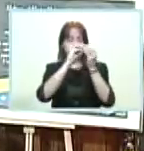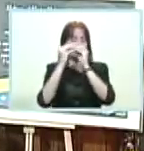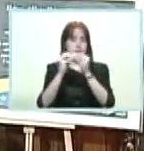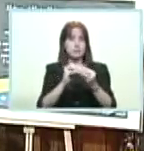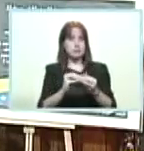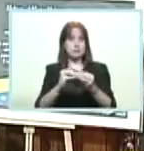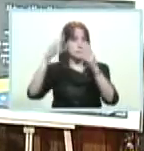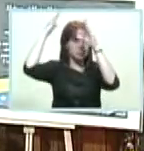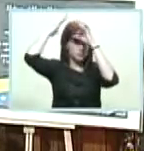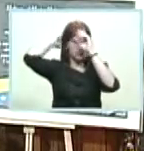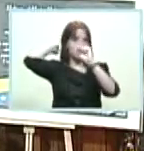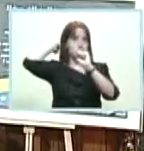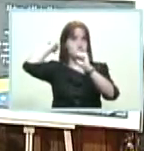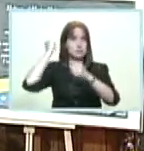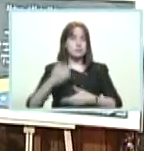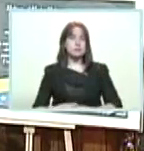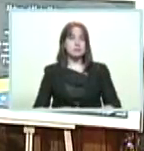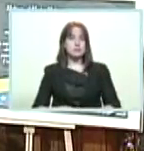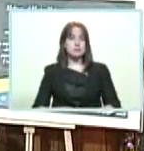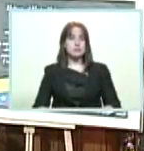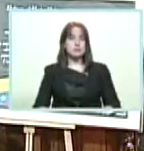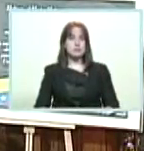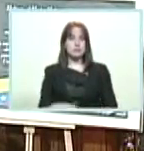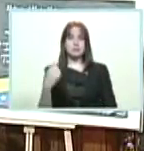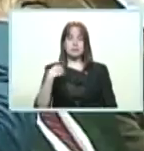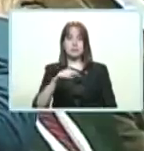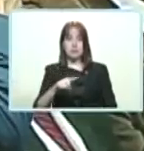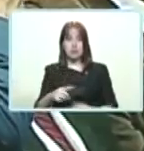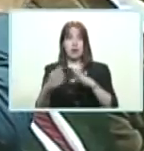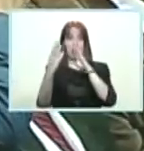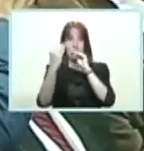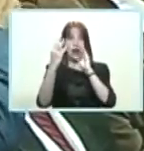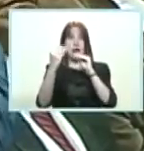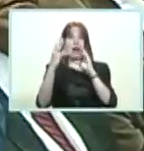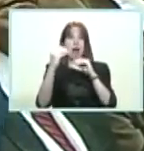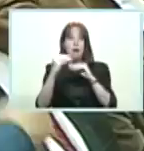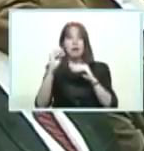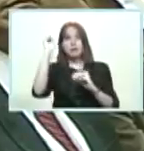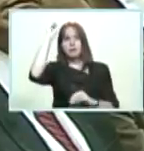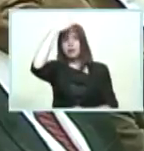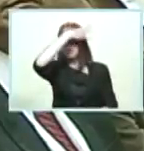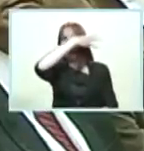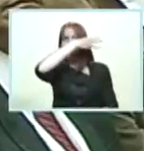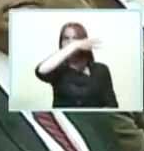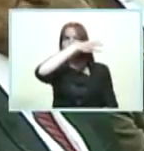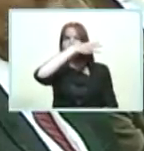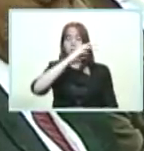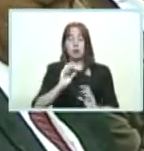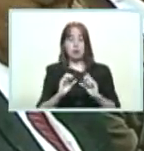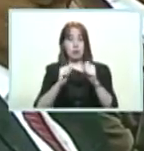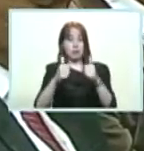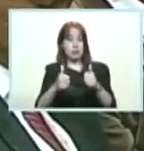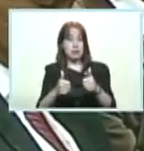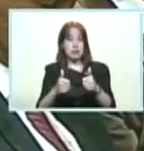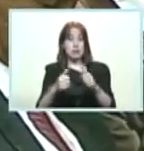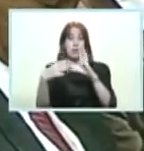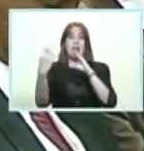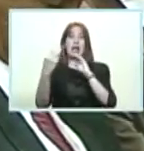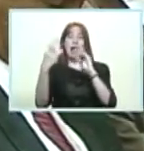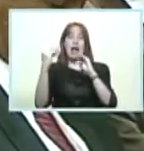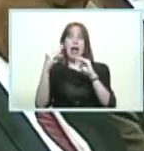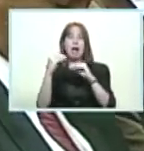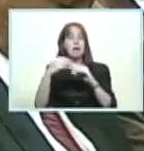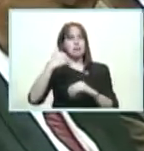canciller, para que yo tenga una conversación personal con Donald Trump. Inicie gestiones para tener una